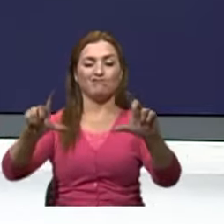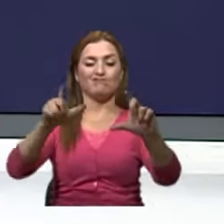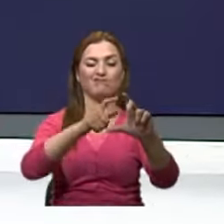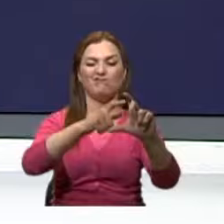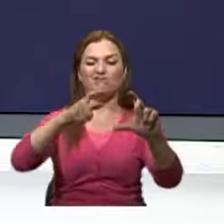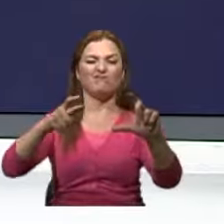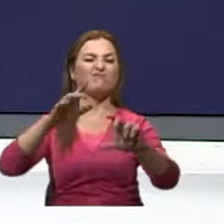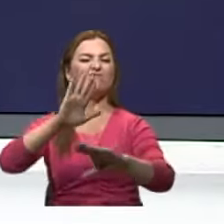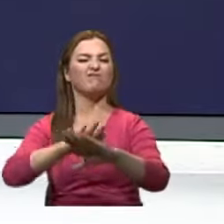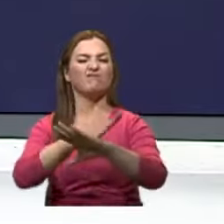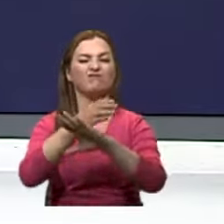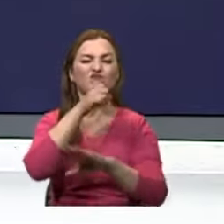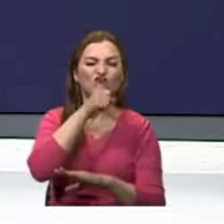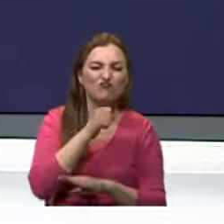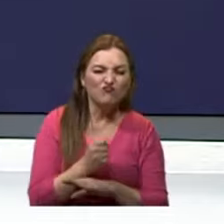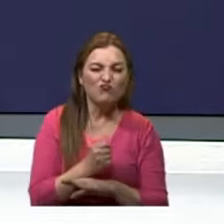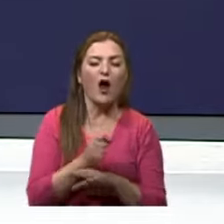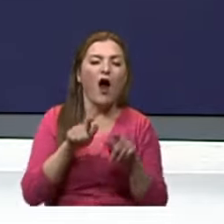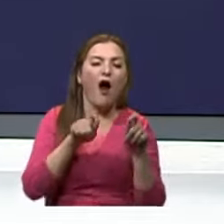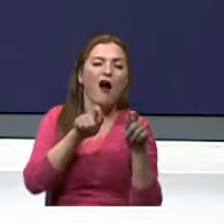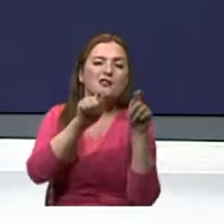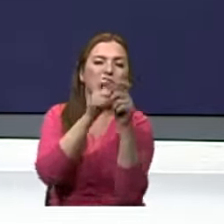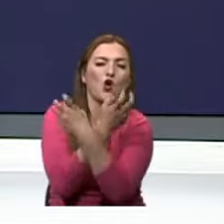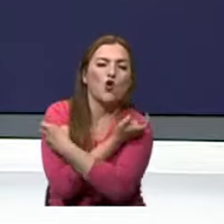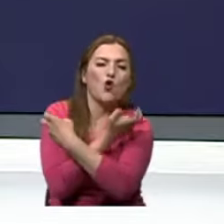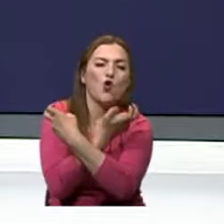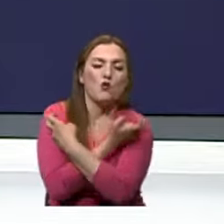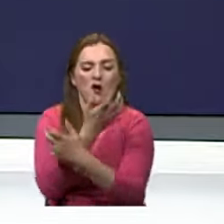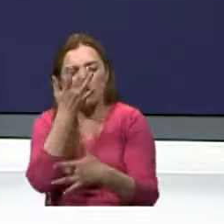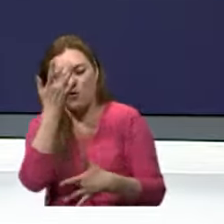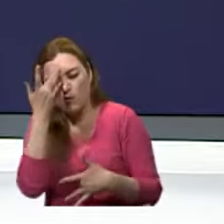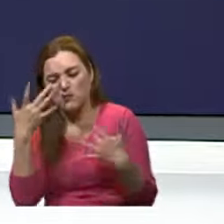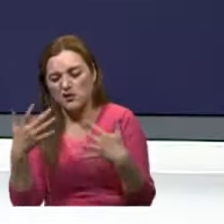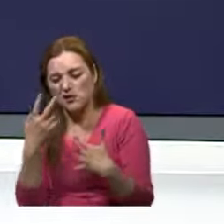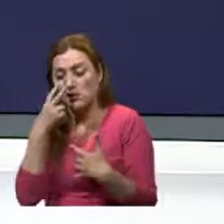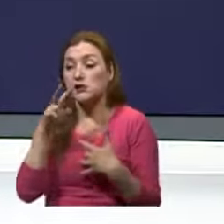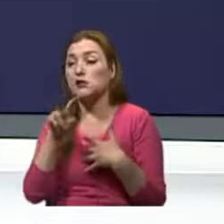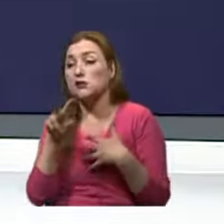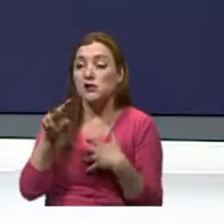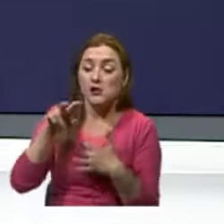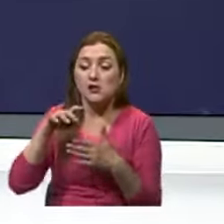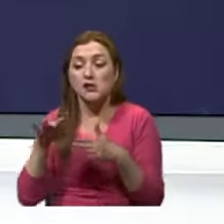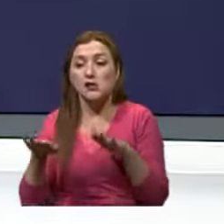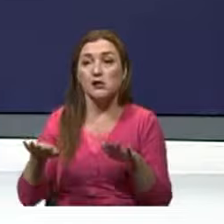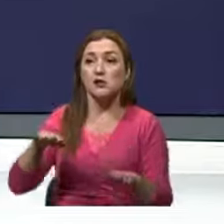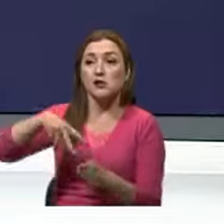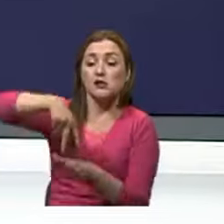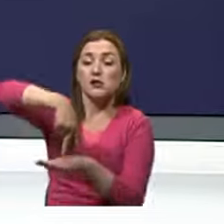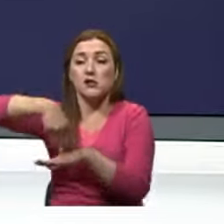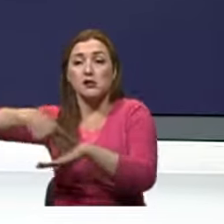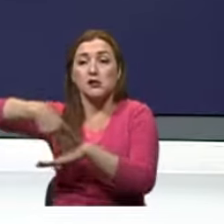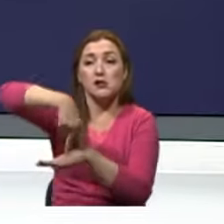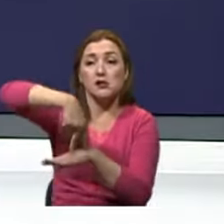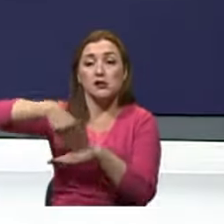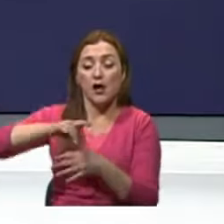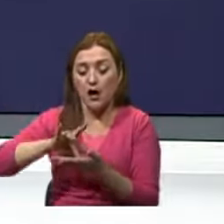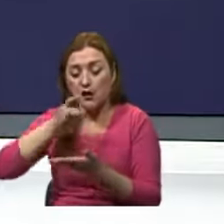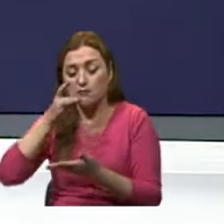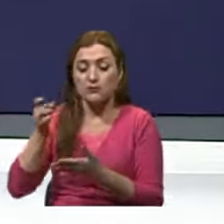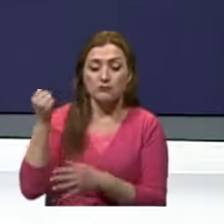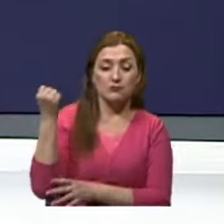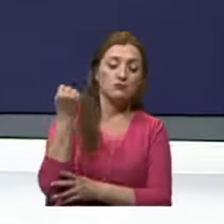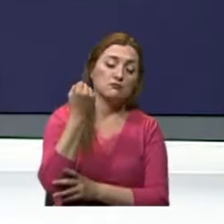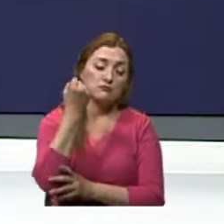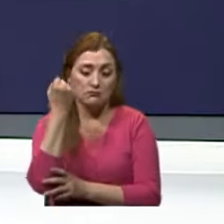también la osteoporosis, tener enfermedades crónicas, una mala visión o un mal equilibrio y, en algunos casos, el uso de ciertos medicamentos que